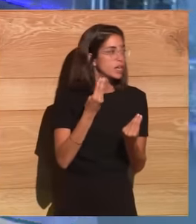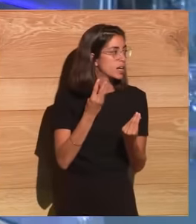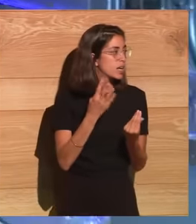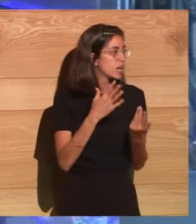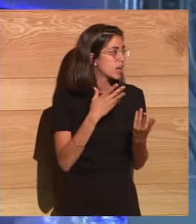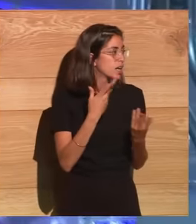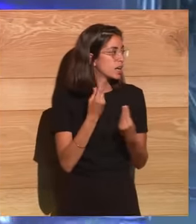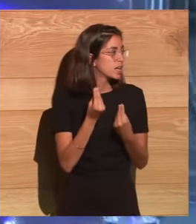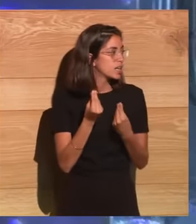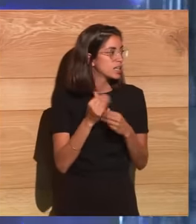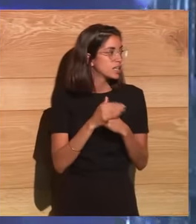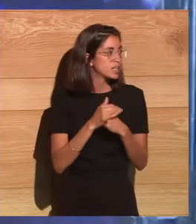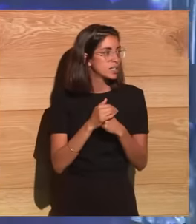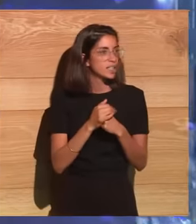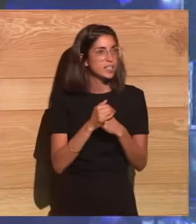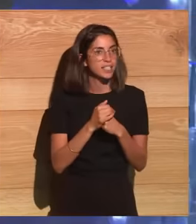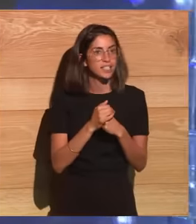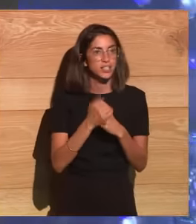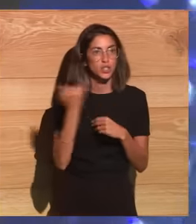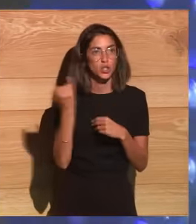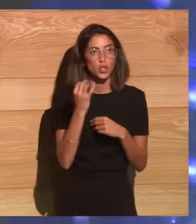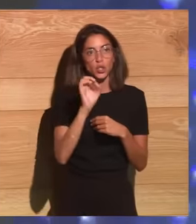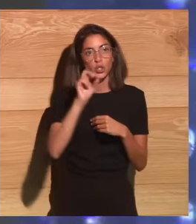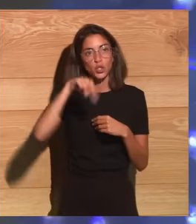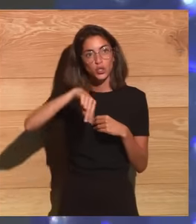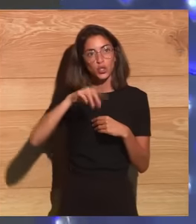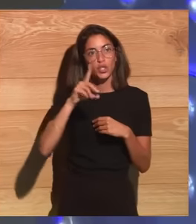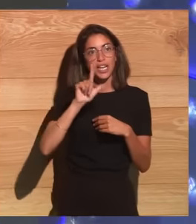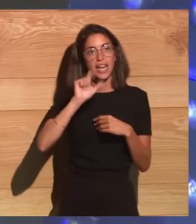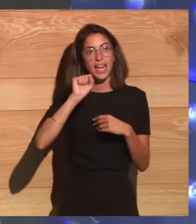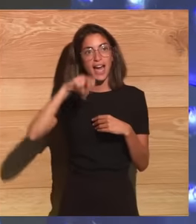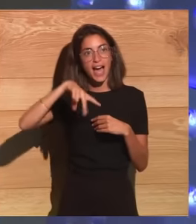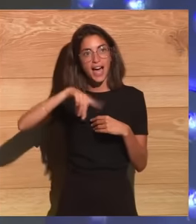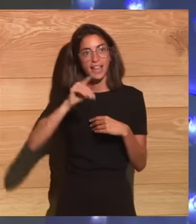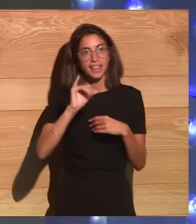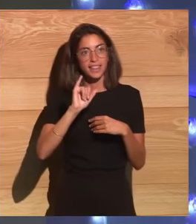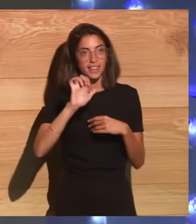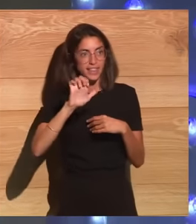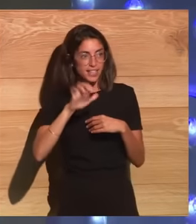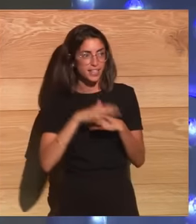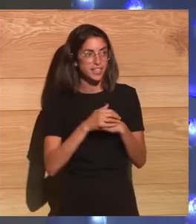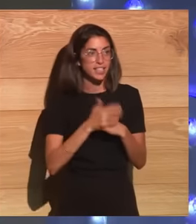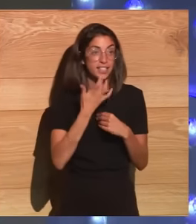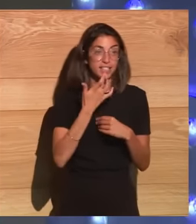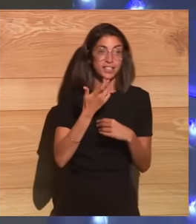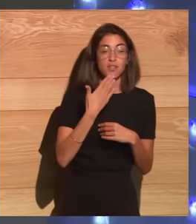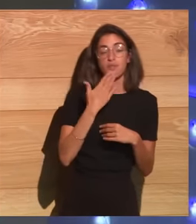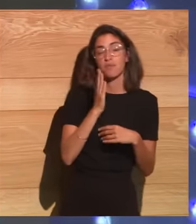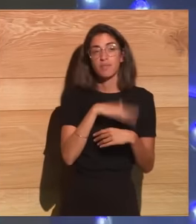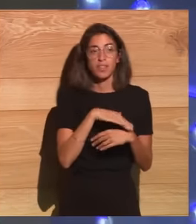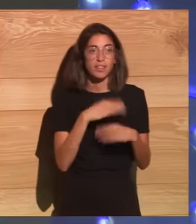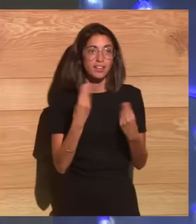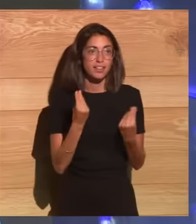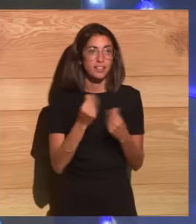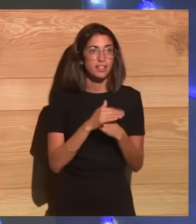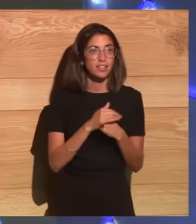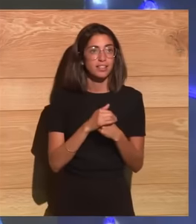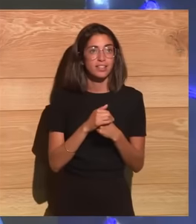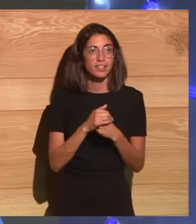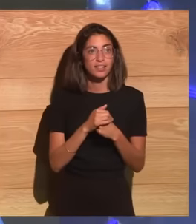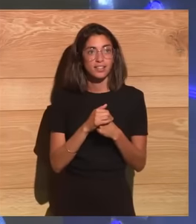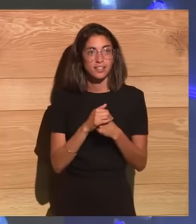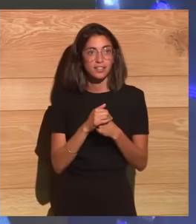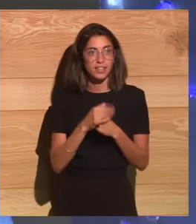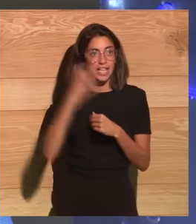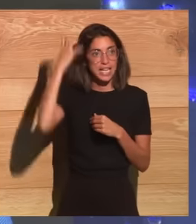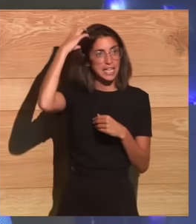¿Polito Pastel, cómo te llamas? ¿Cómo? John Landis, claro, si quieres vacile, claro. Rey